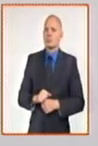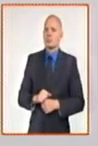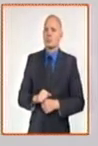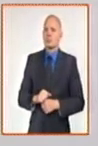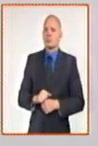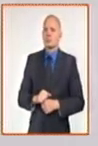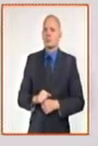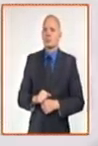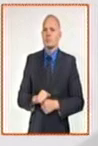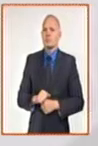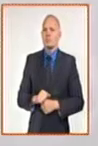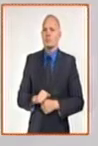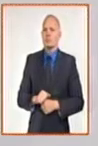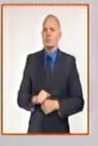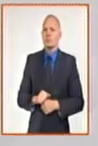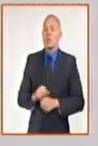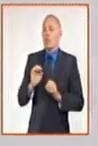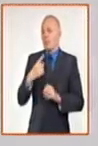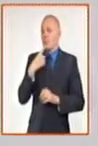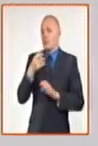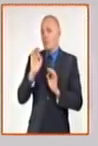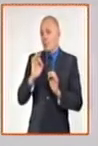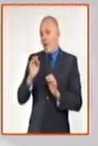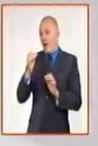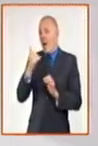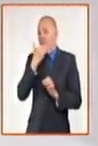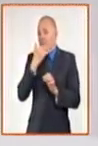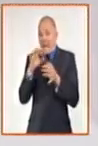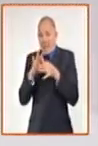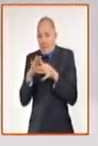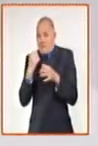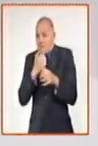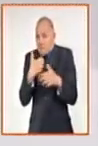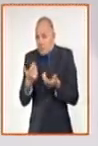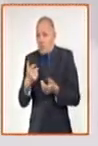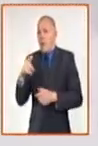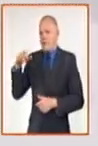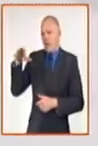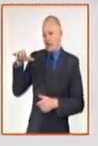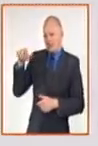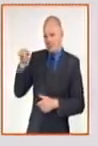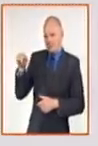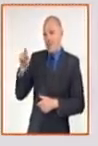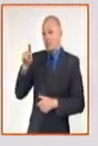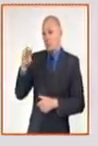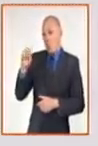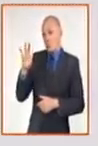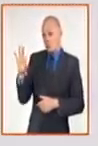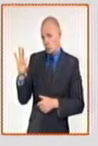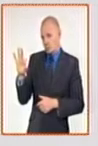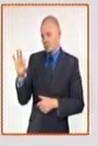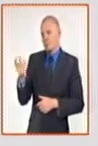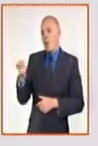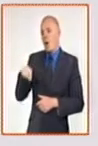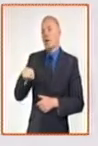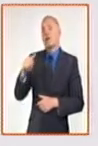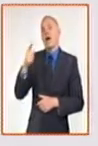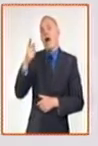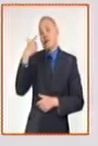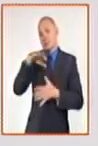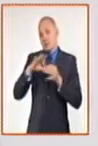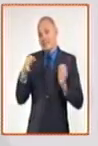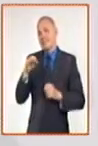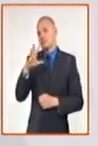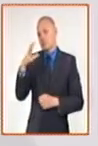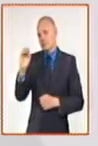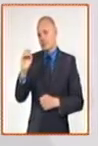están afectadas en estos momentos, fundamentalmente la provincia de Pinar del Río, que tiene 108, y 50 en la provincia de Artemisa. Es decir,